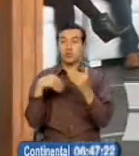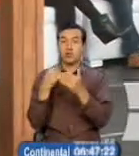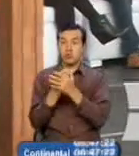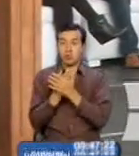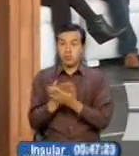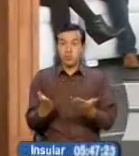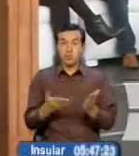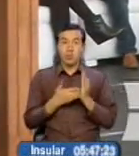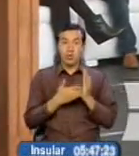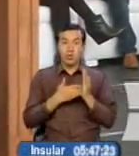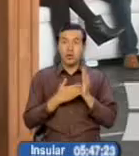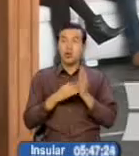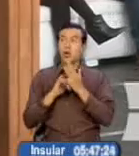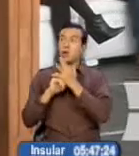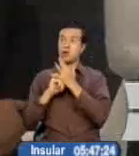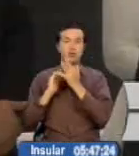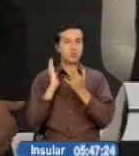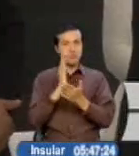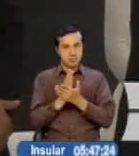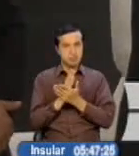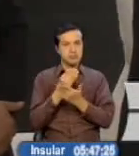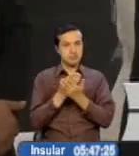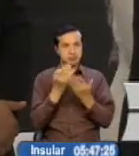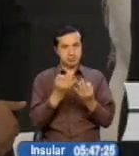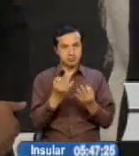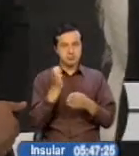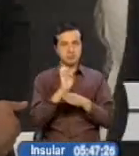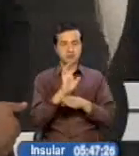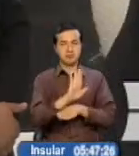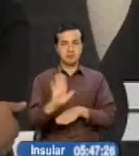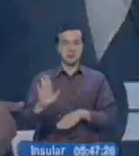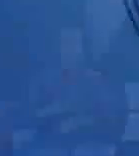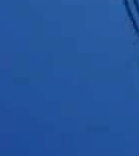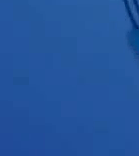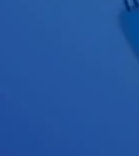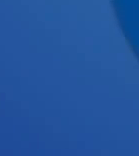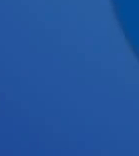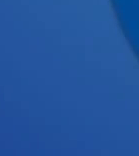un modelo primario dependiente. César García, Ecuador TV.